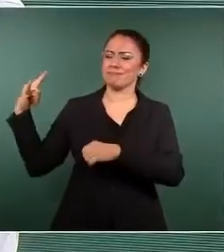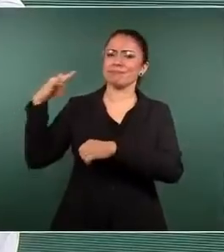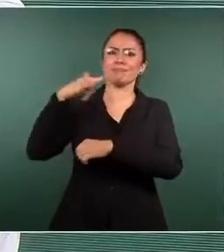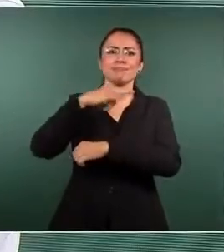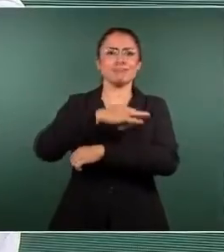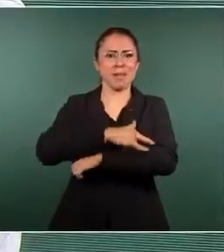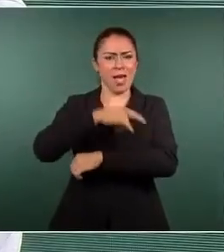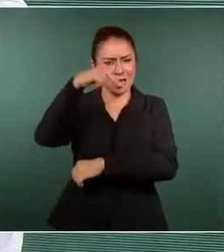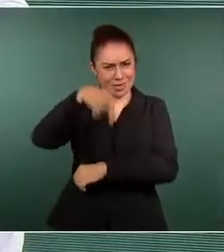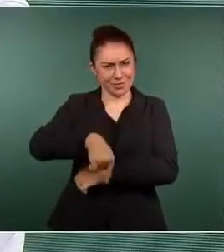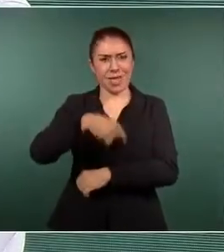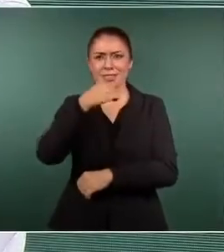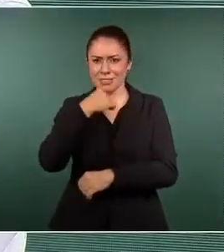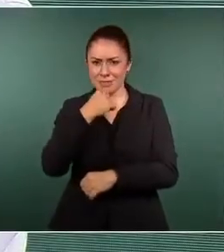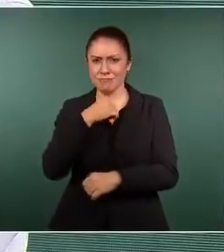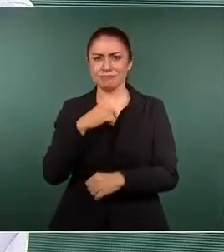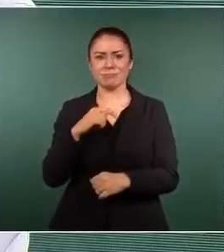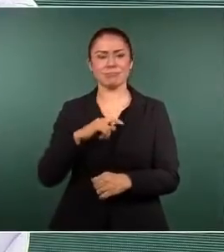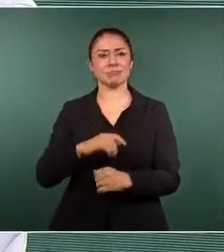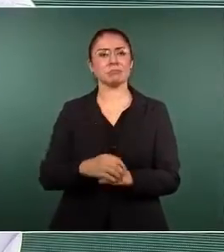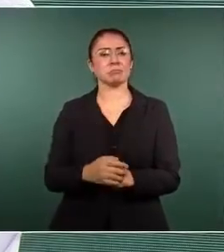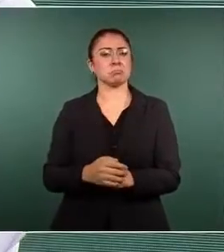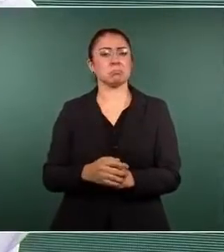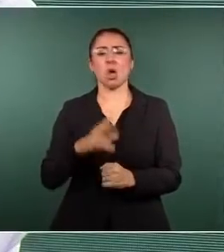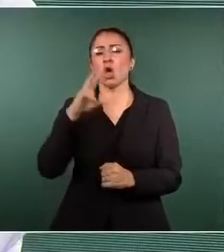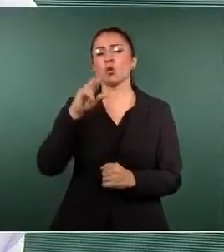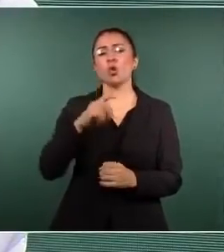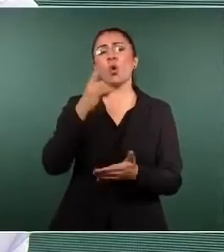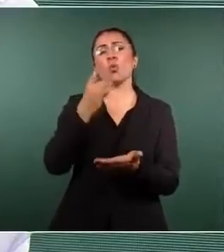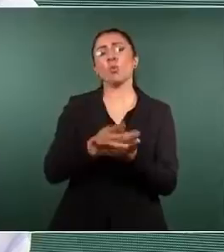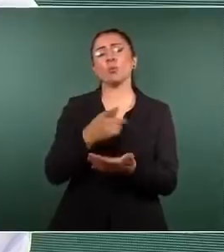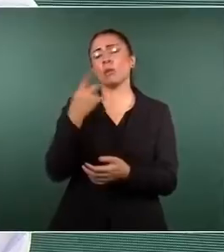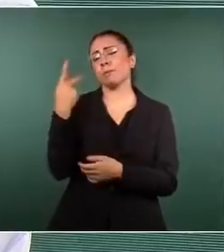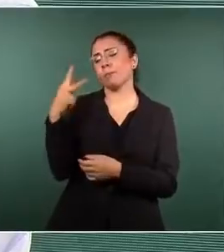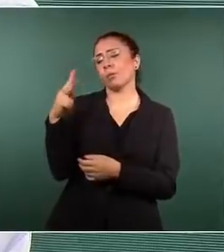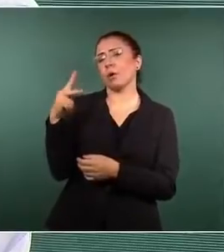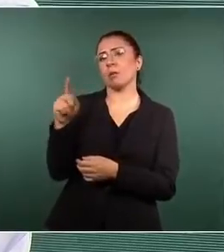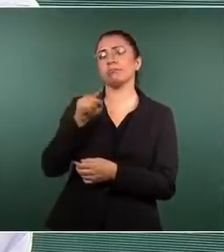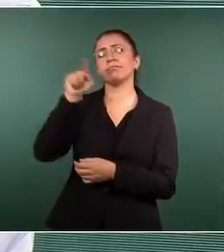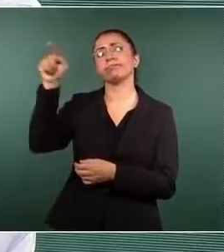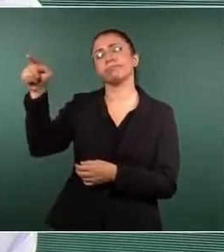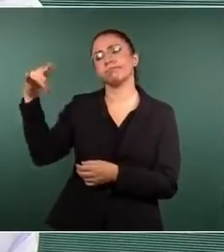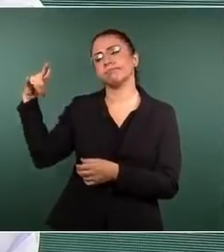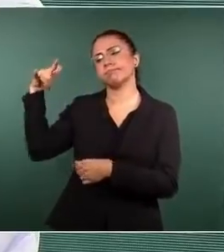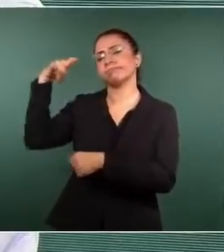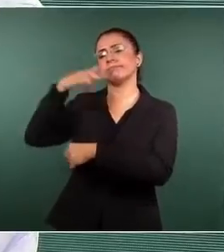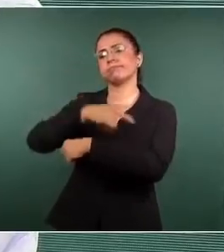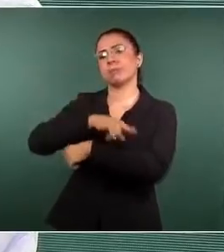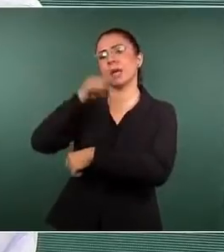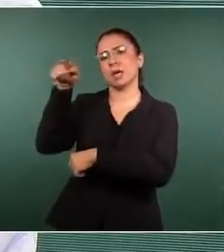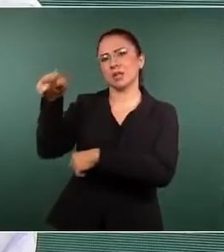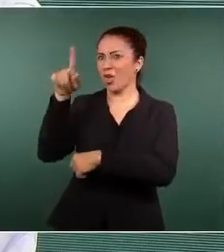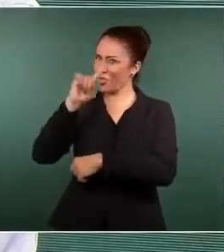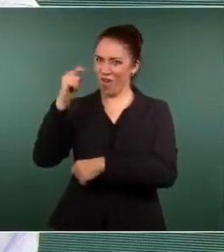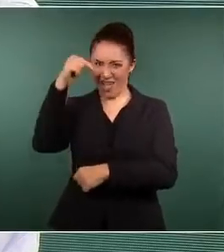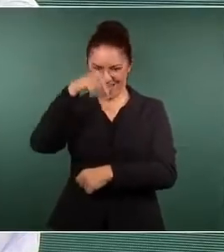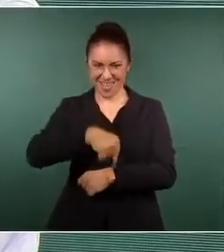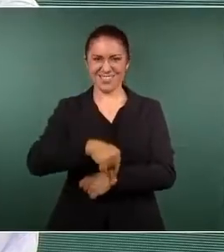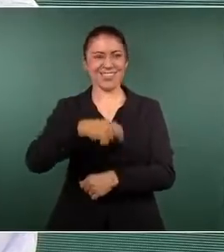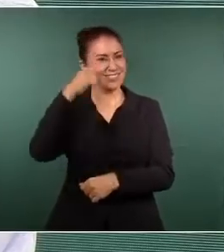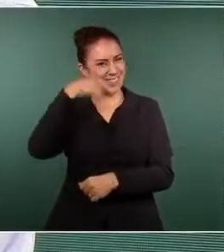tepic que no sea solo vallarta sino que este sea un aeropuerto